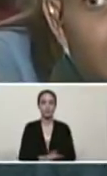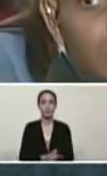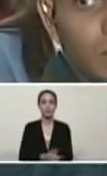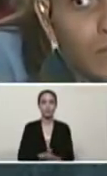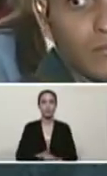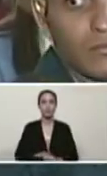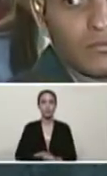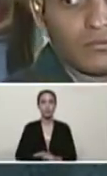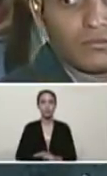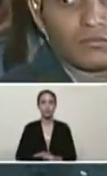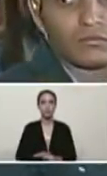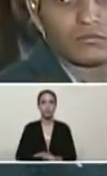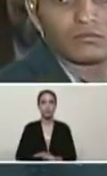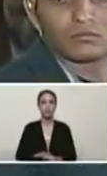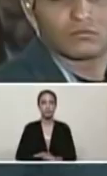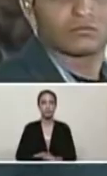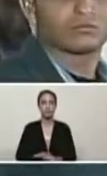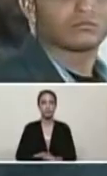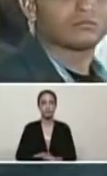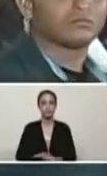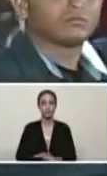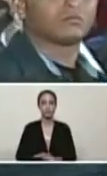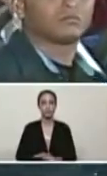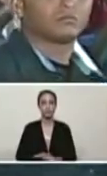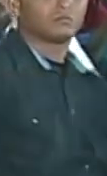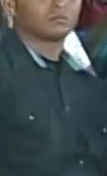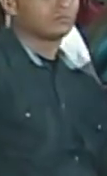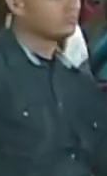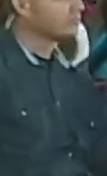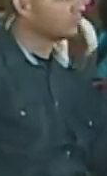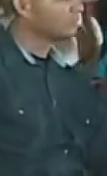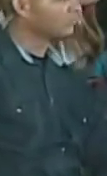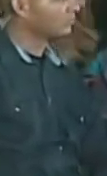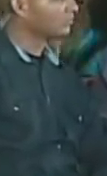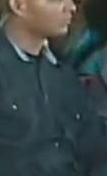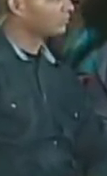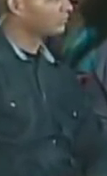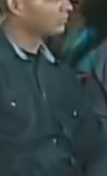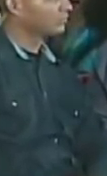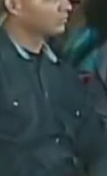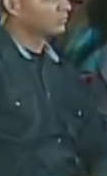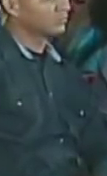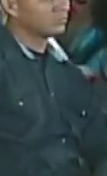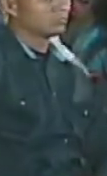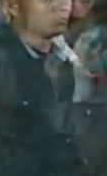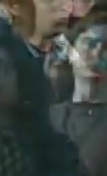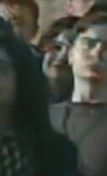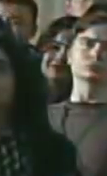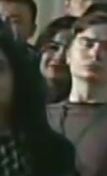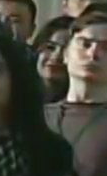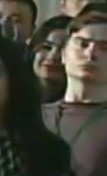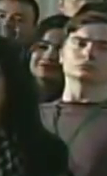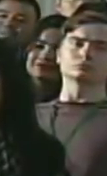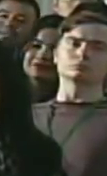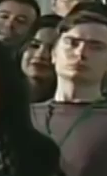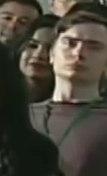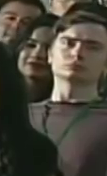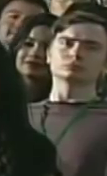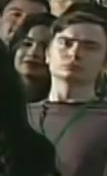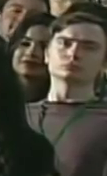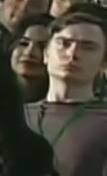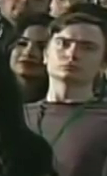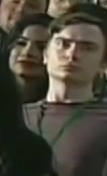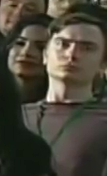be sure that imperialism is strong, but it's not invincible. Pueden estar seguros de que el